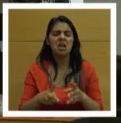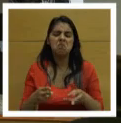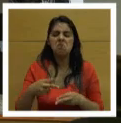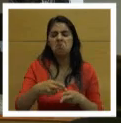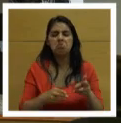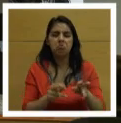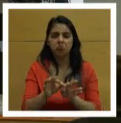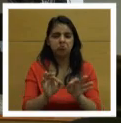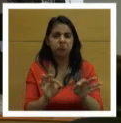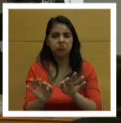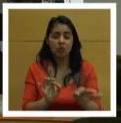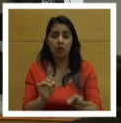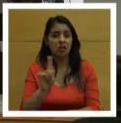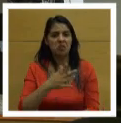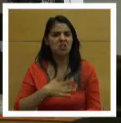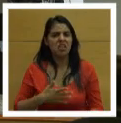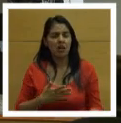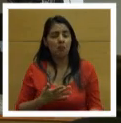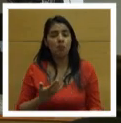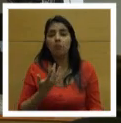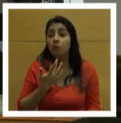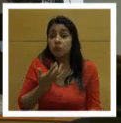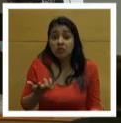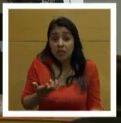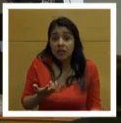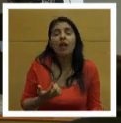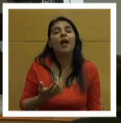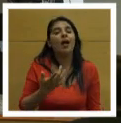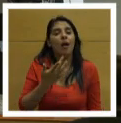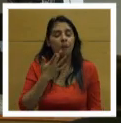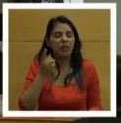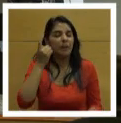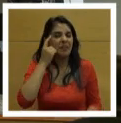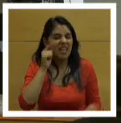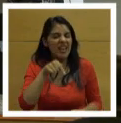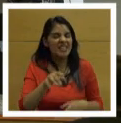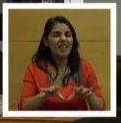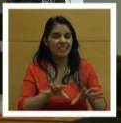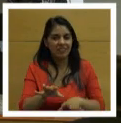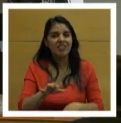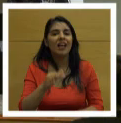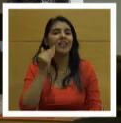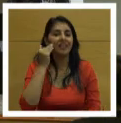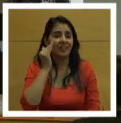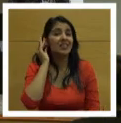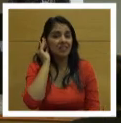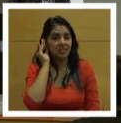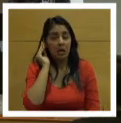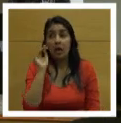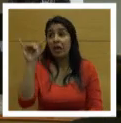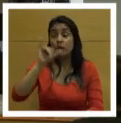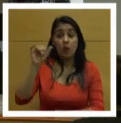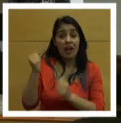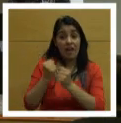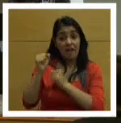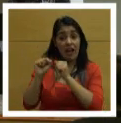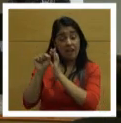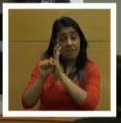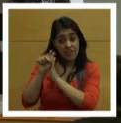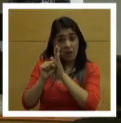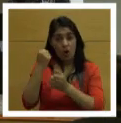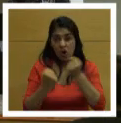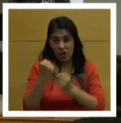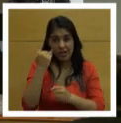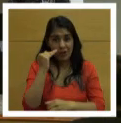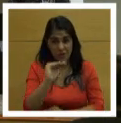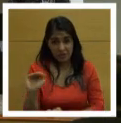no querían hacer actividades de corte manual porque era cosa de niñas. Corres como niña, ¿lo recuerdan? Era cosa de niñas. Y las niñas